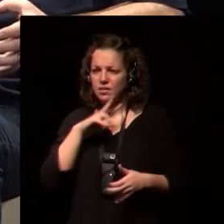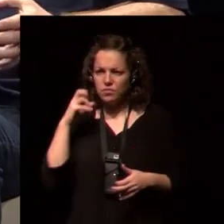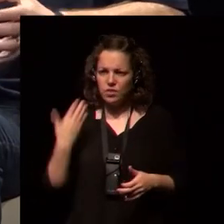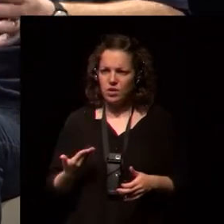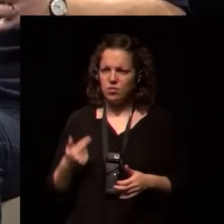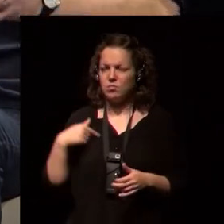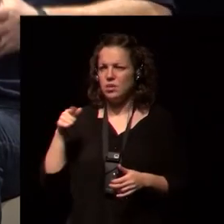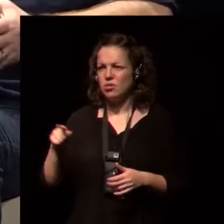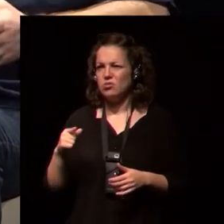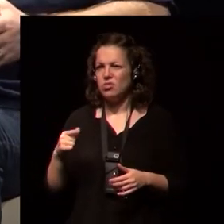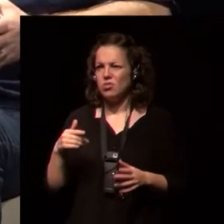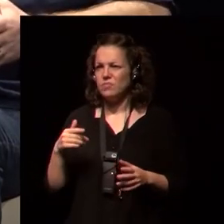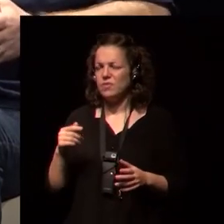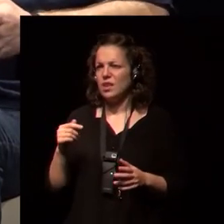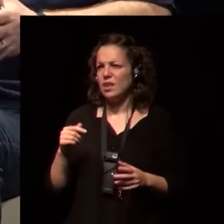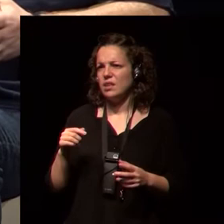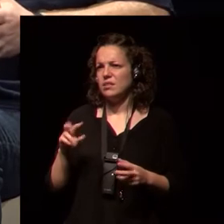nuestro juicio, un juicio